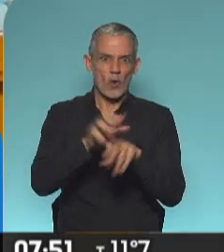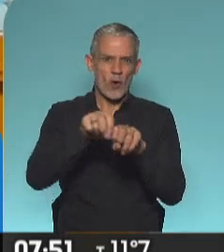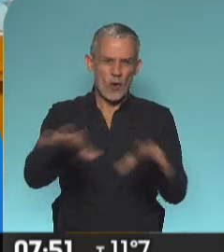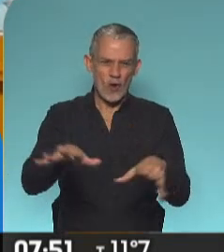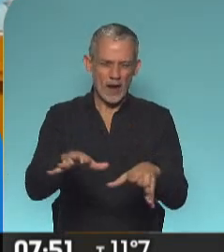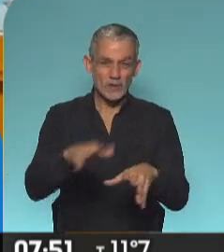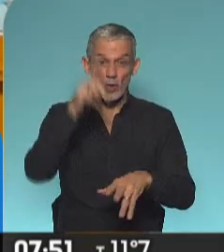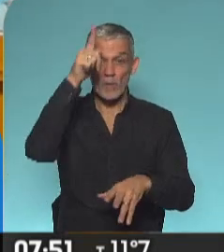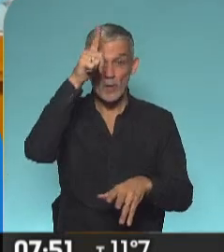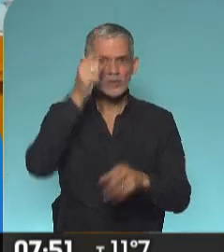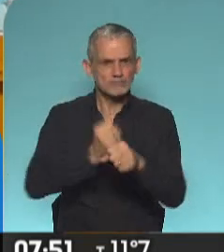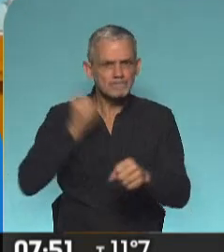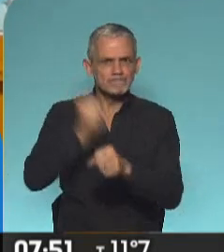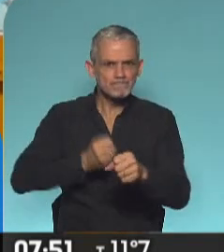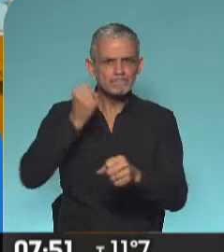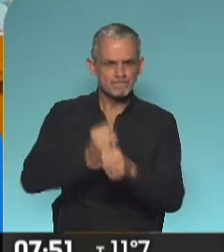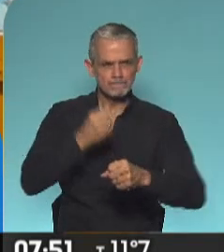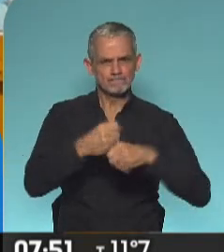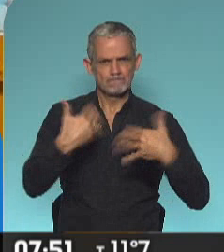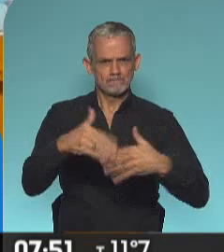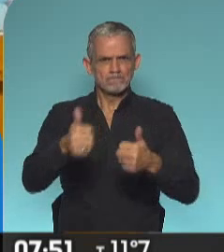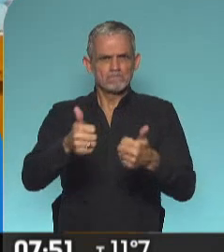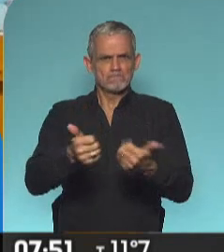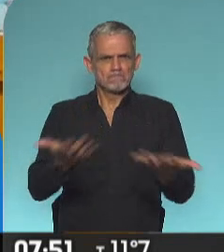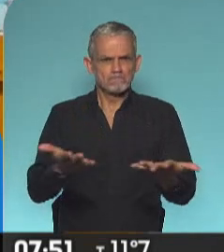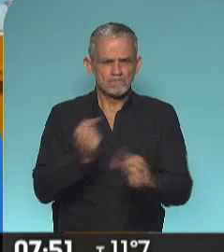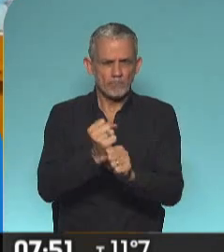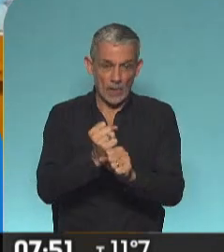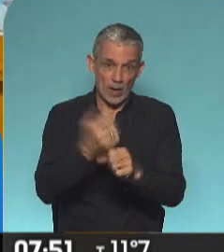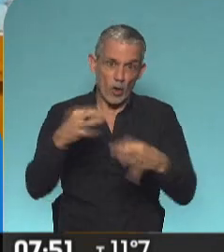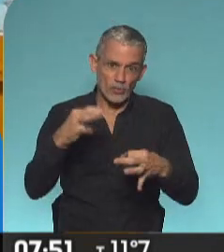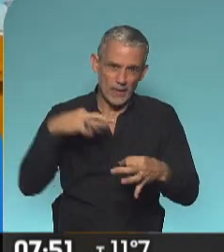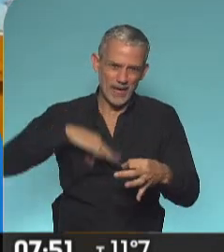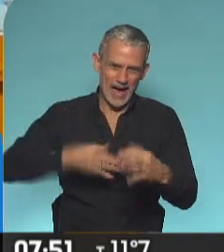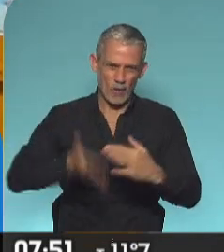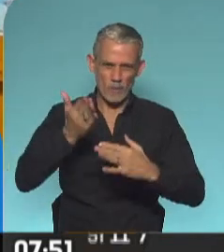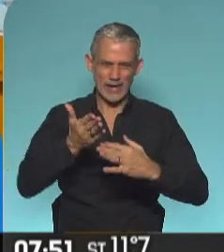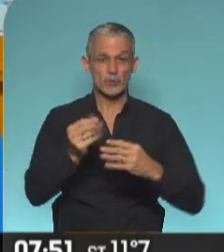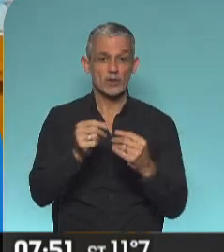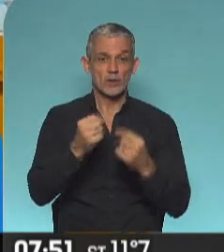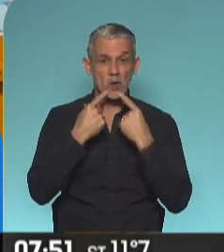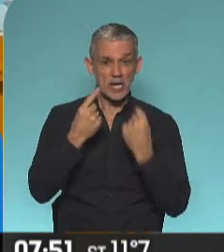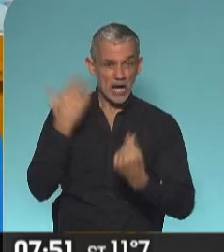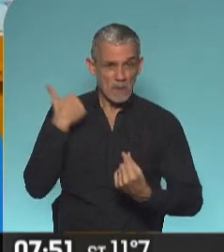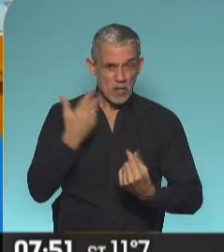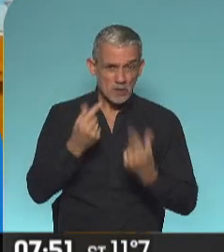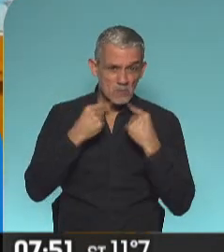la fuerza policial ha venido trabajando muy bien. Así que de esa forma, digamos, como un reclamo legítimo